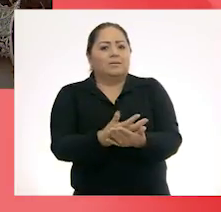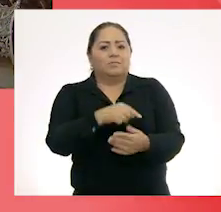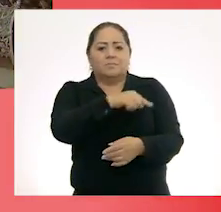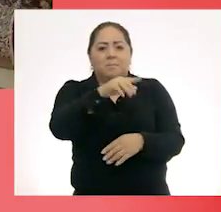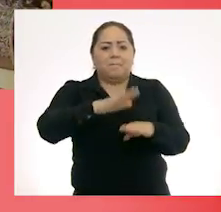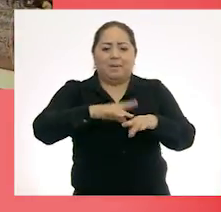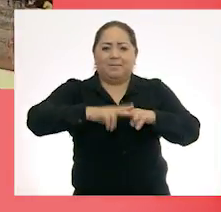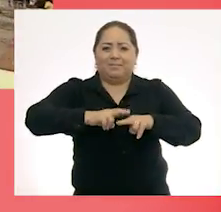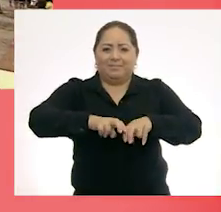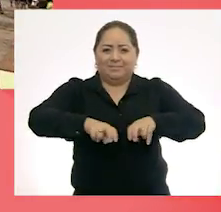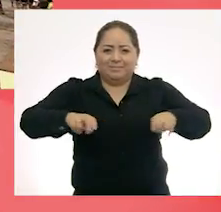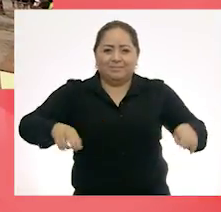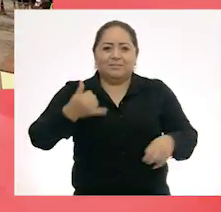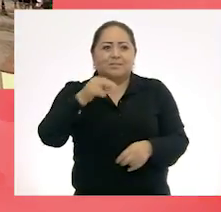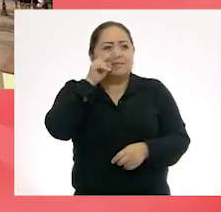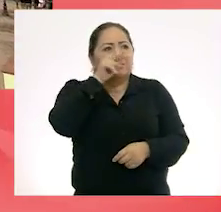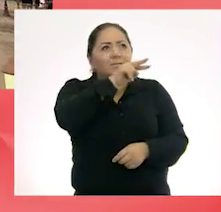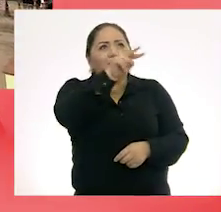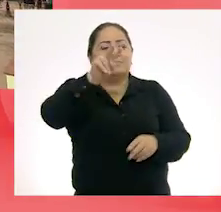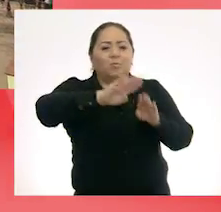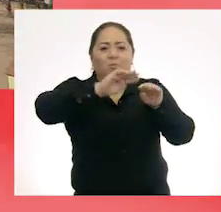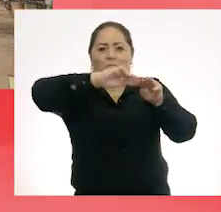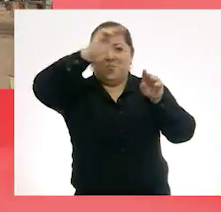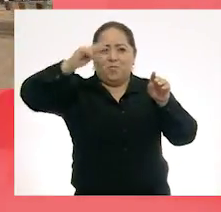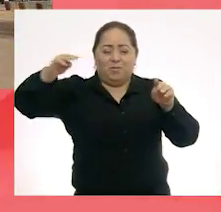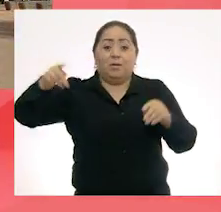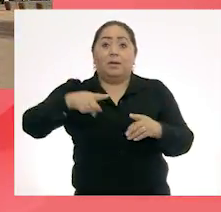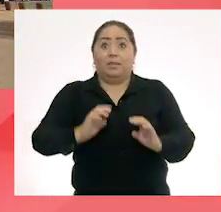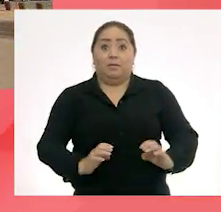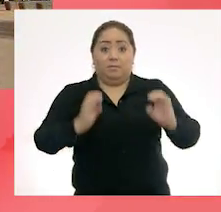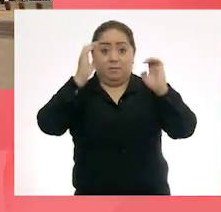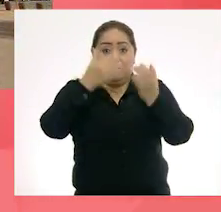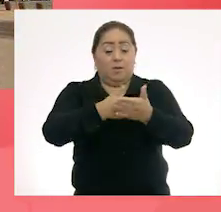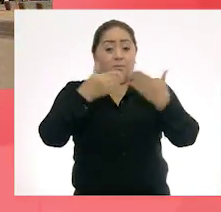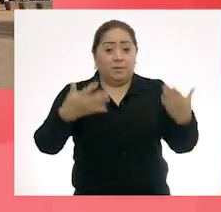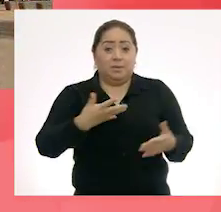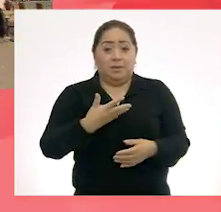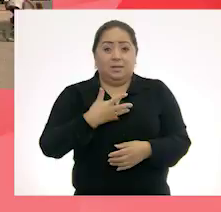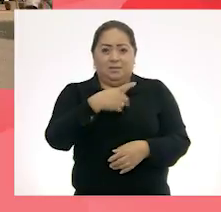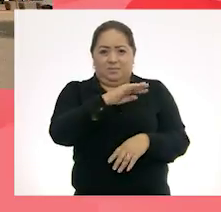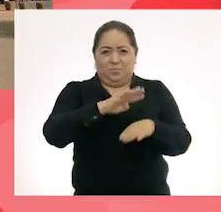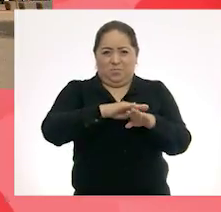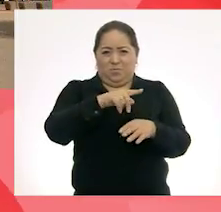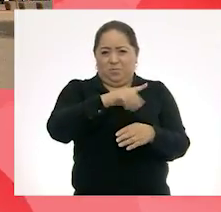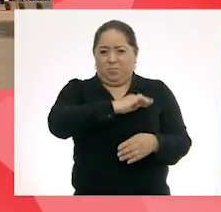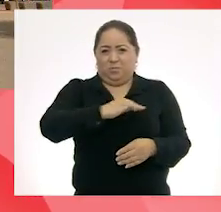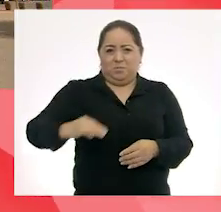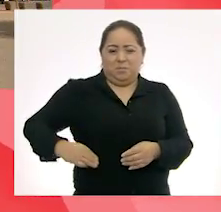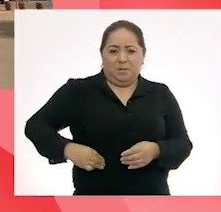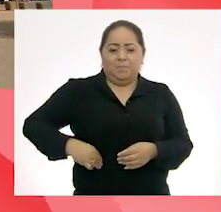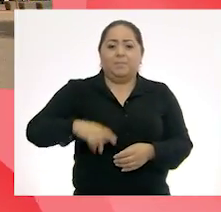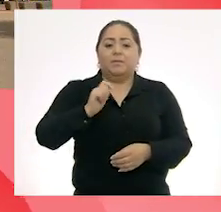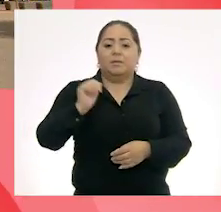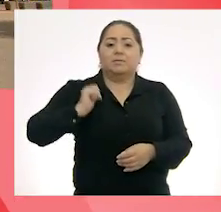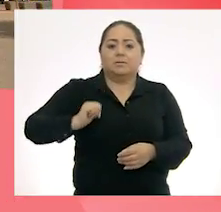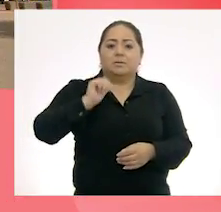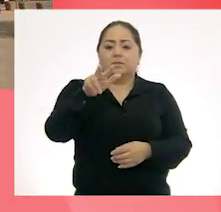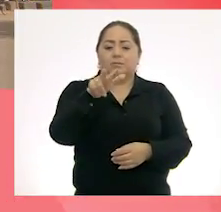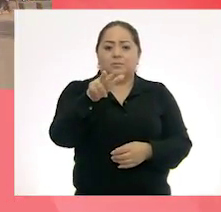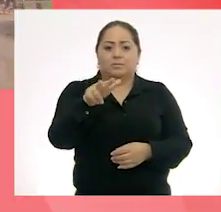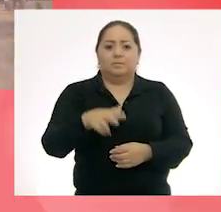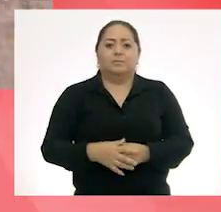de sus bancas y admirar los portales. El edificio que actualmente ocupa la presidencia municipal es del siglo